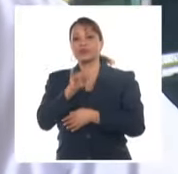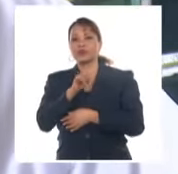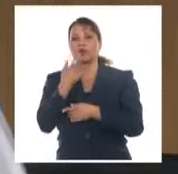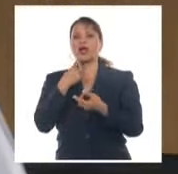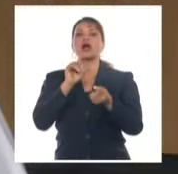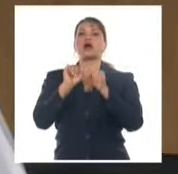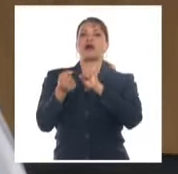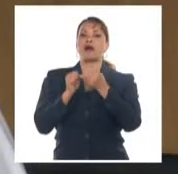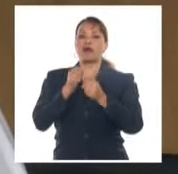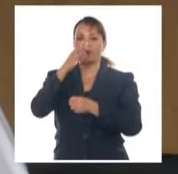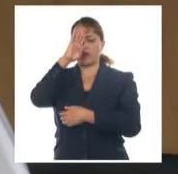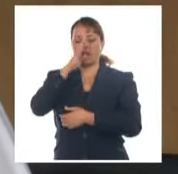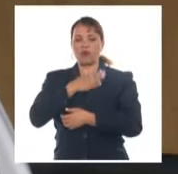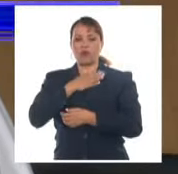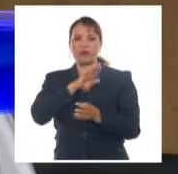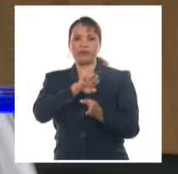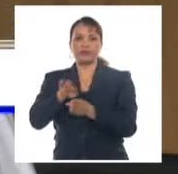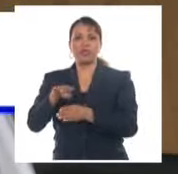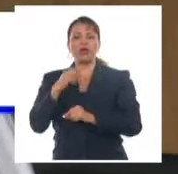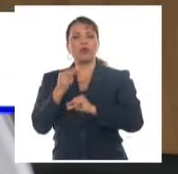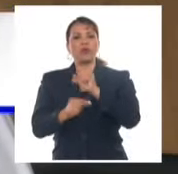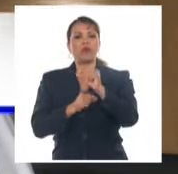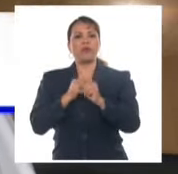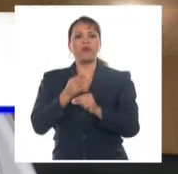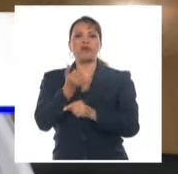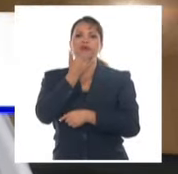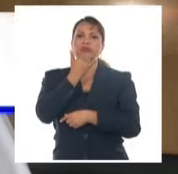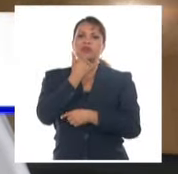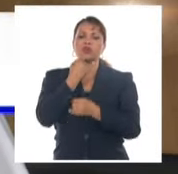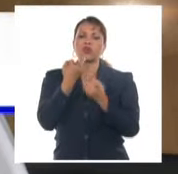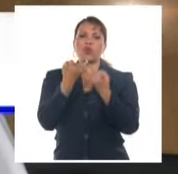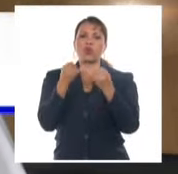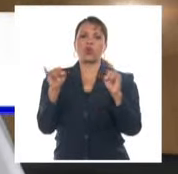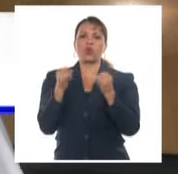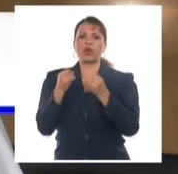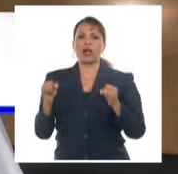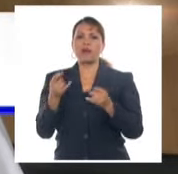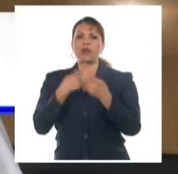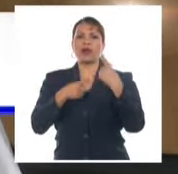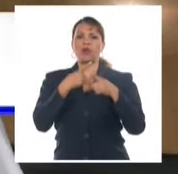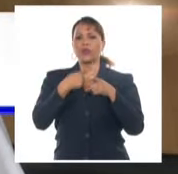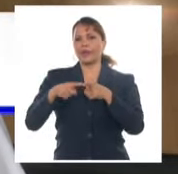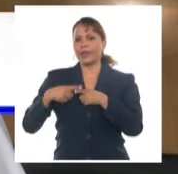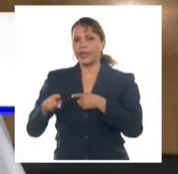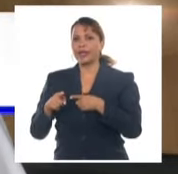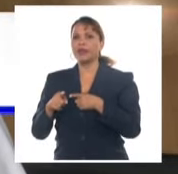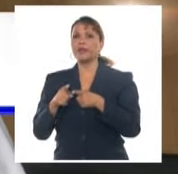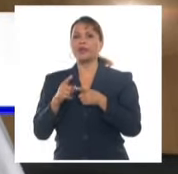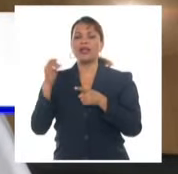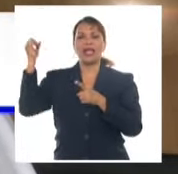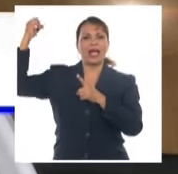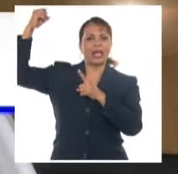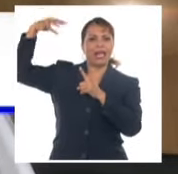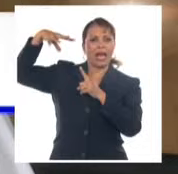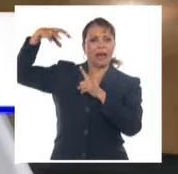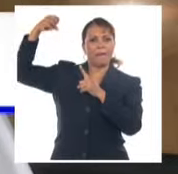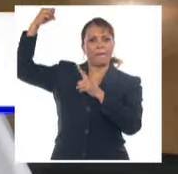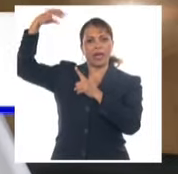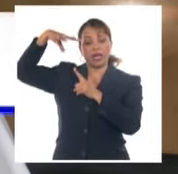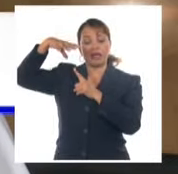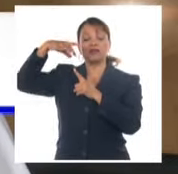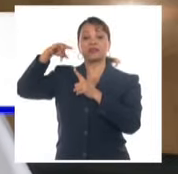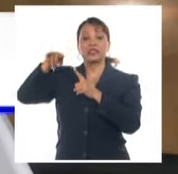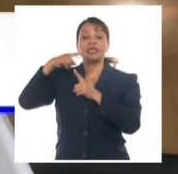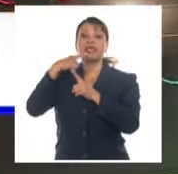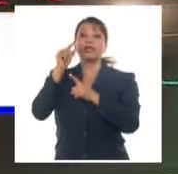grande al país hemos ido presentando dificultades con los cables de algunos equipos con las lámparas por ejemplo y nuestra gente